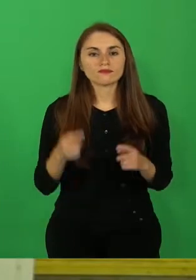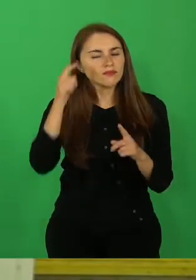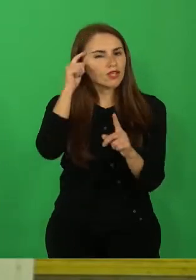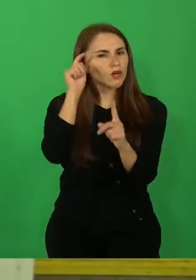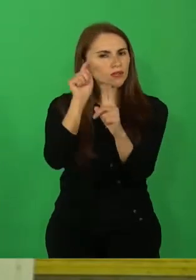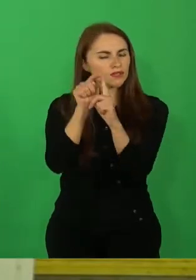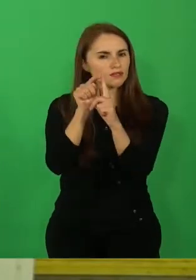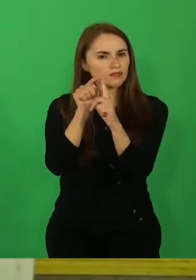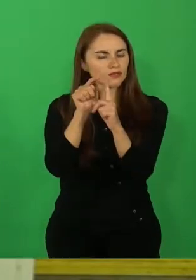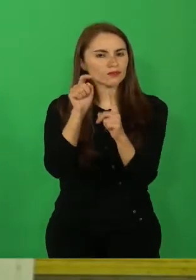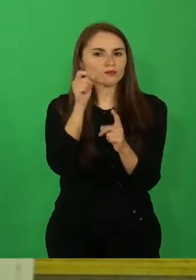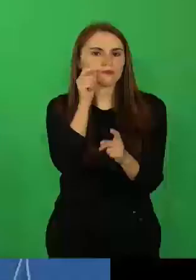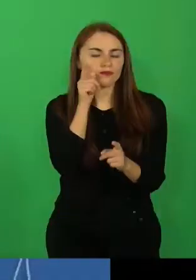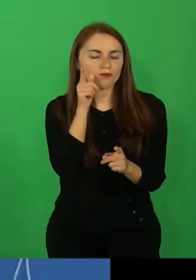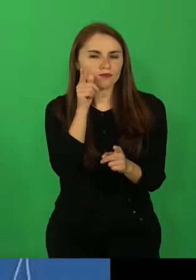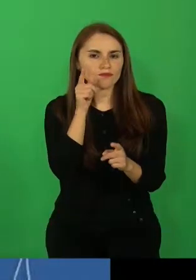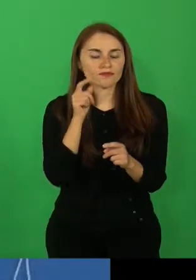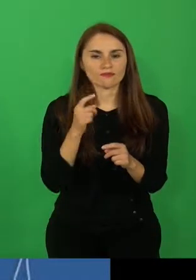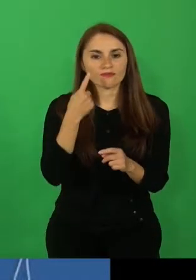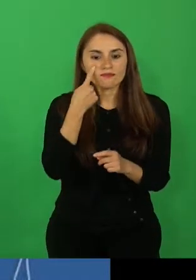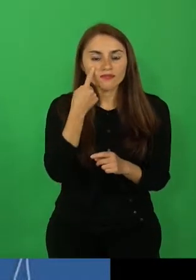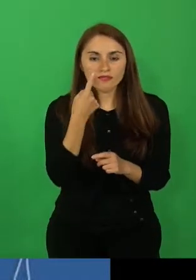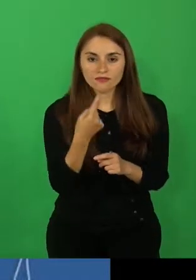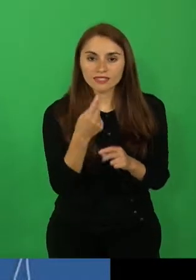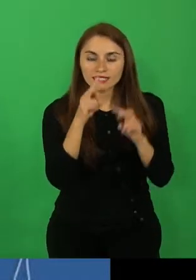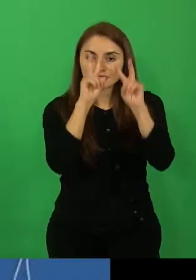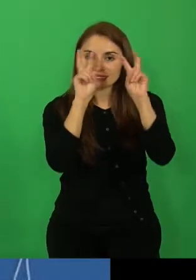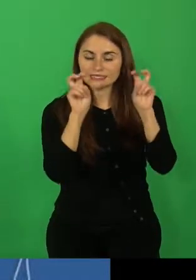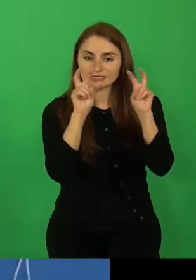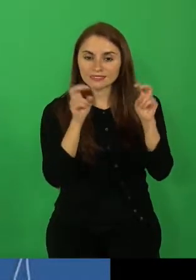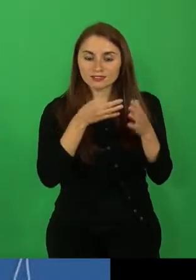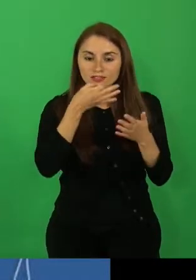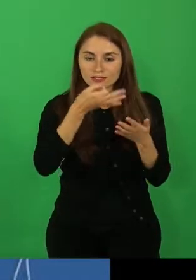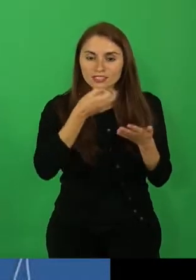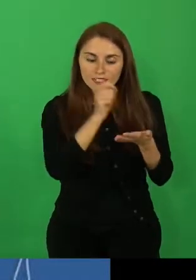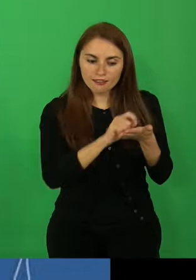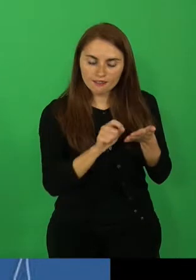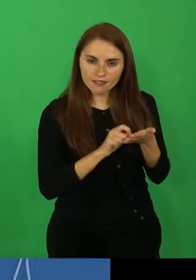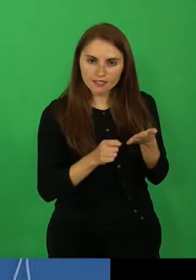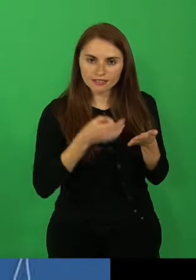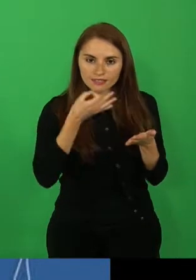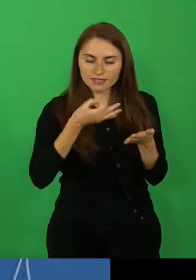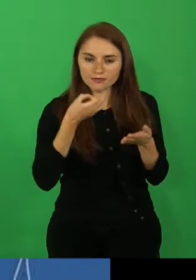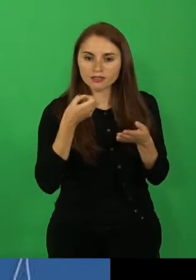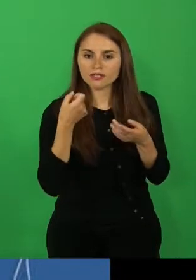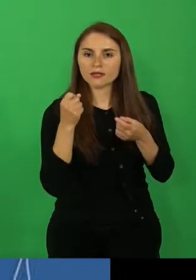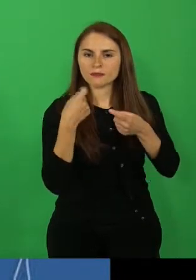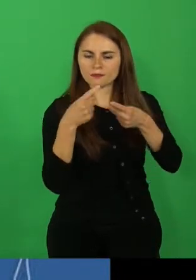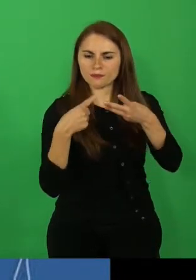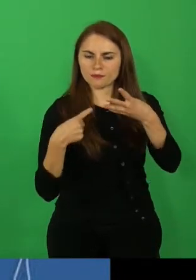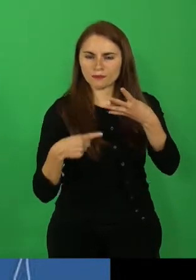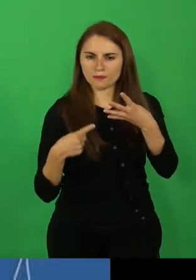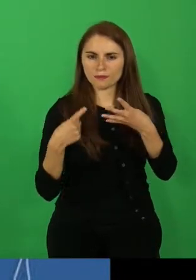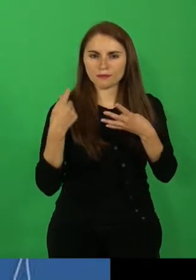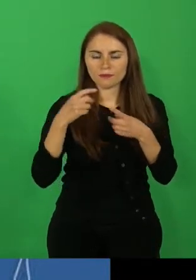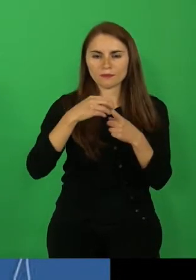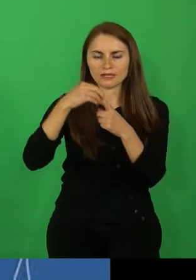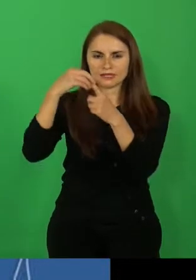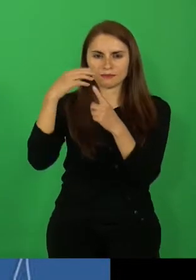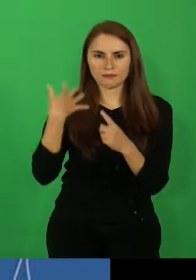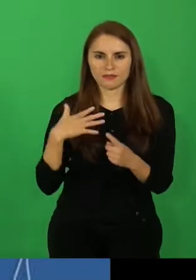Objetivo de aprendizaje: identificar los textos narrativos y sus principales características.